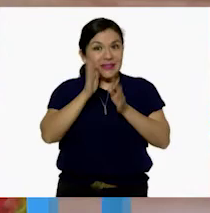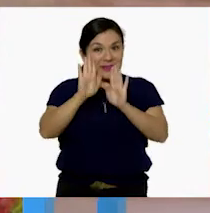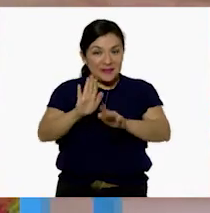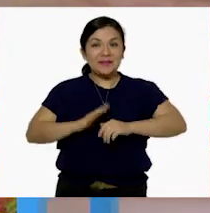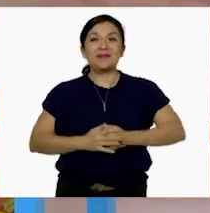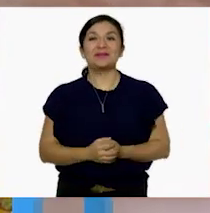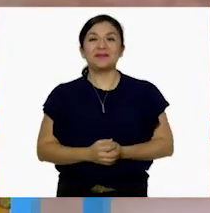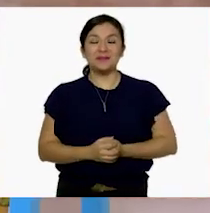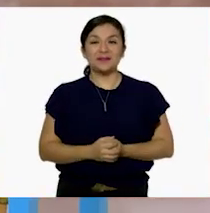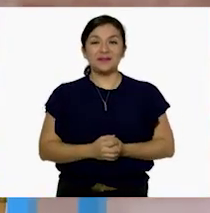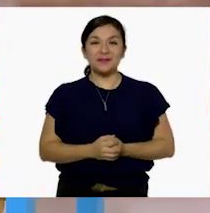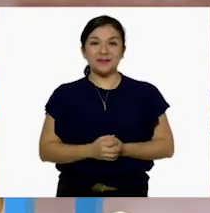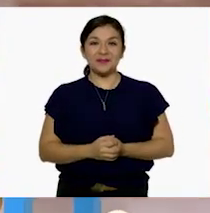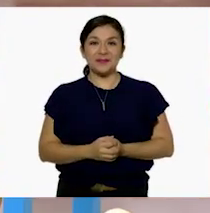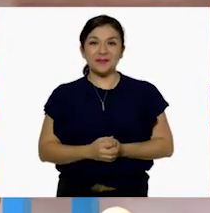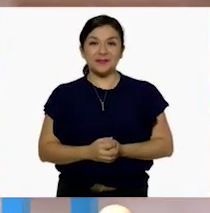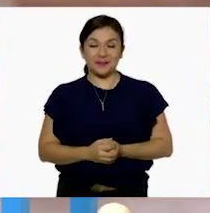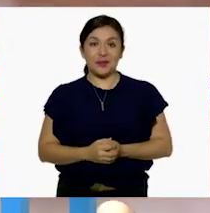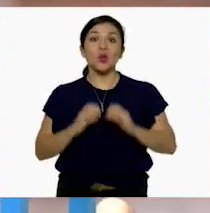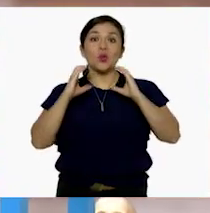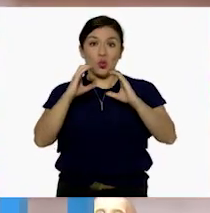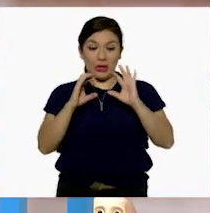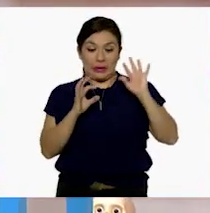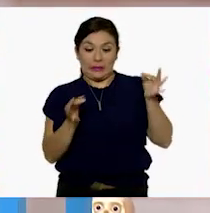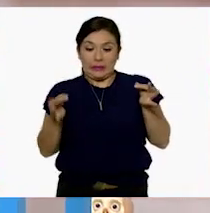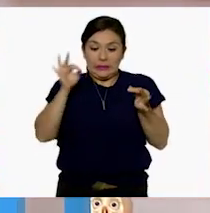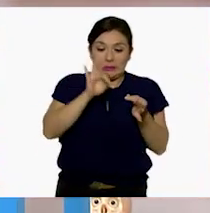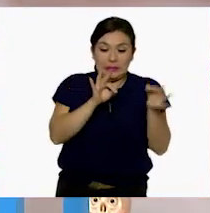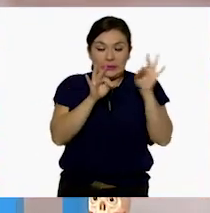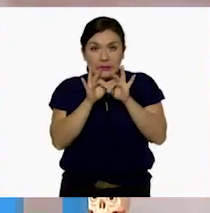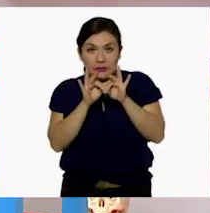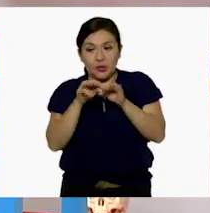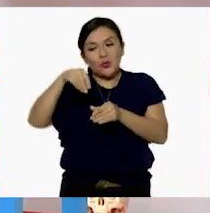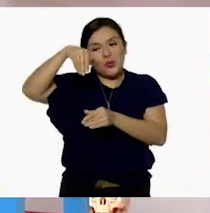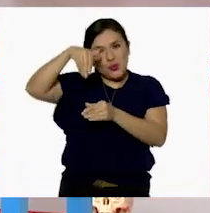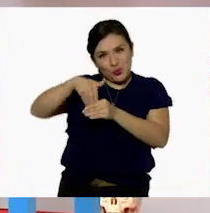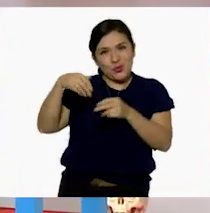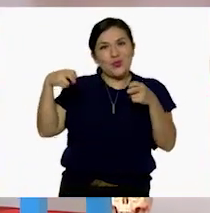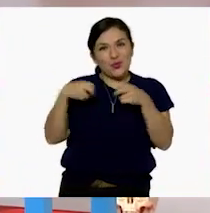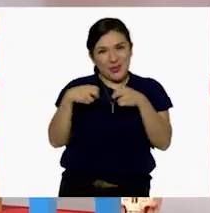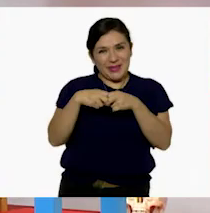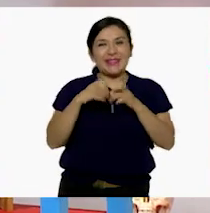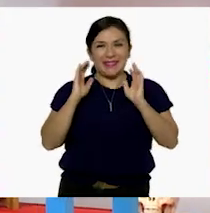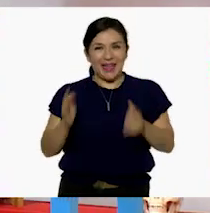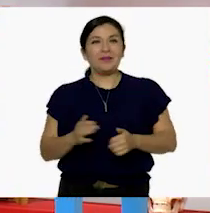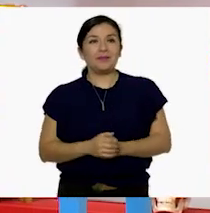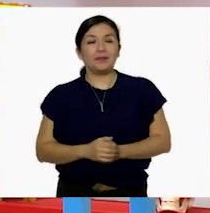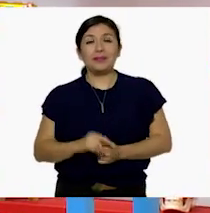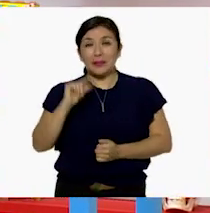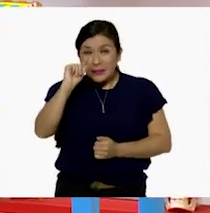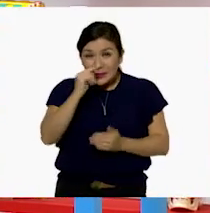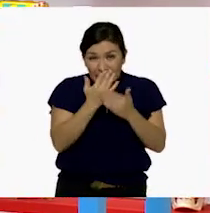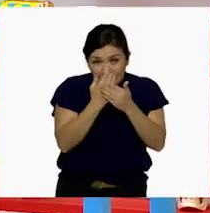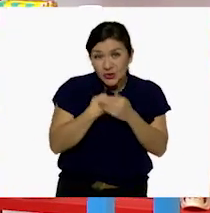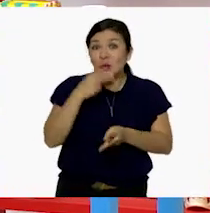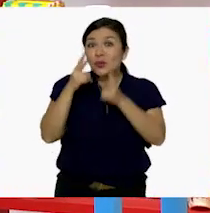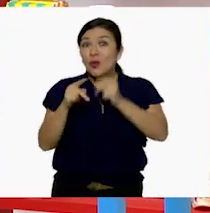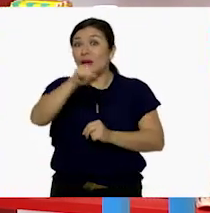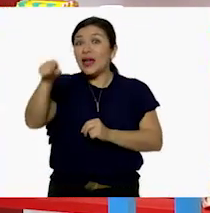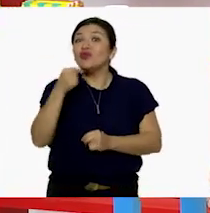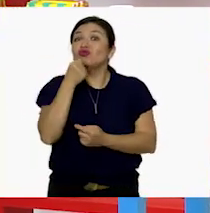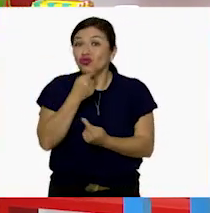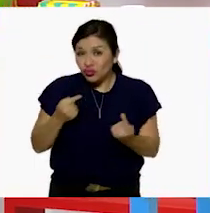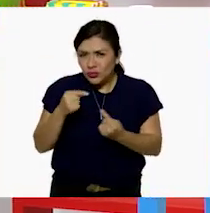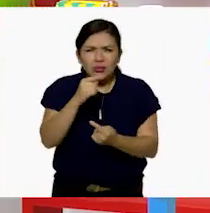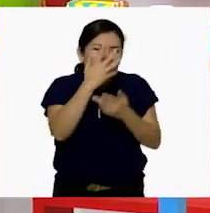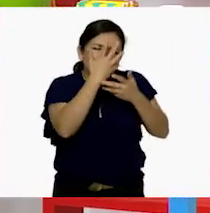cubrebocas. Ahora sí, lo voy a tomar de la manera correcta y lo pongo aquí. Ay, espérame tantito, voy a hablar con los niños.